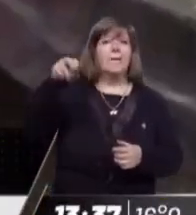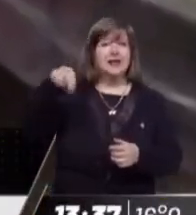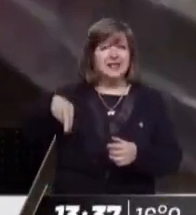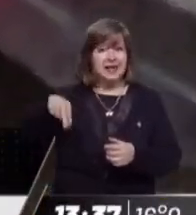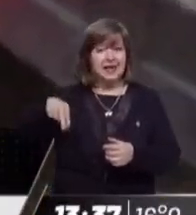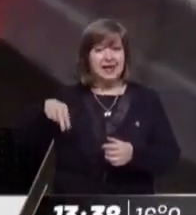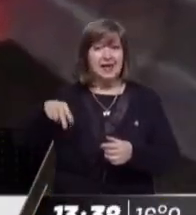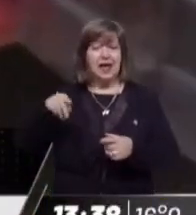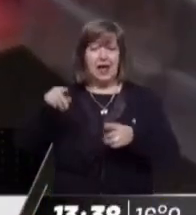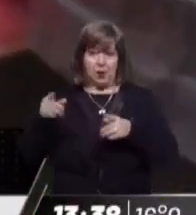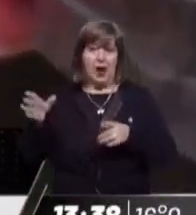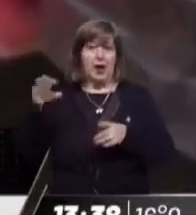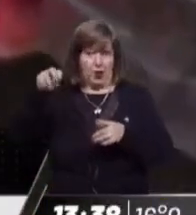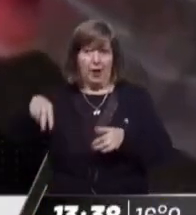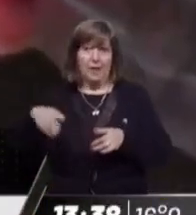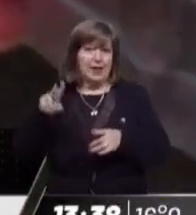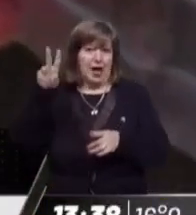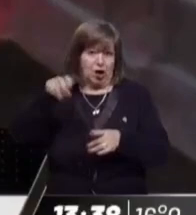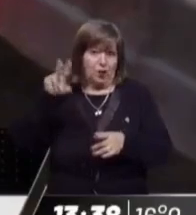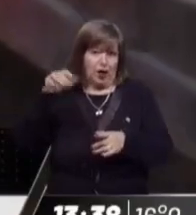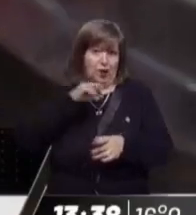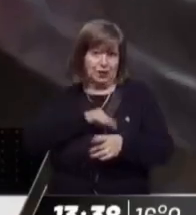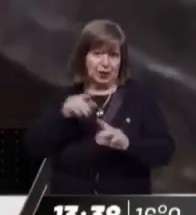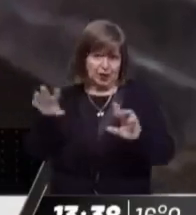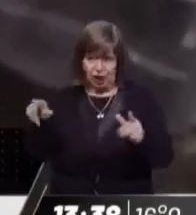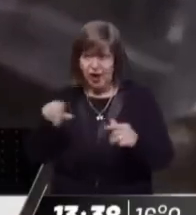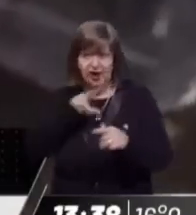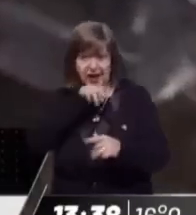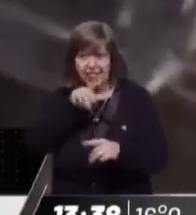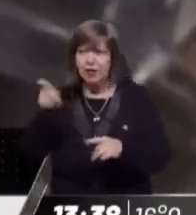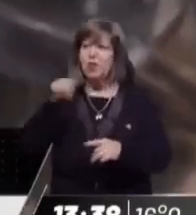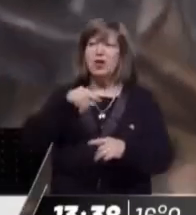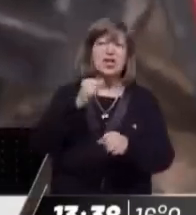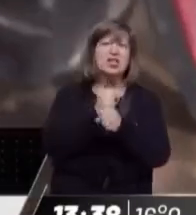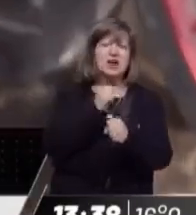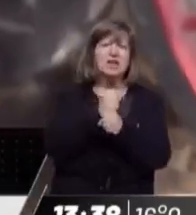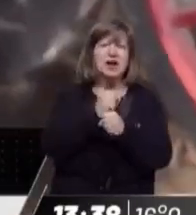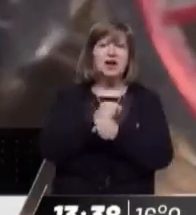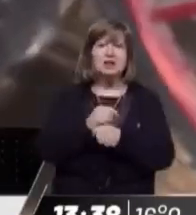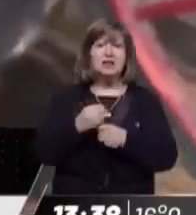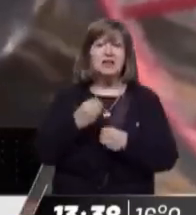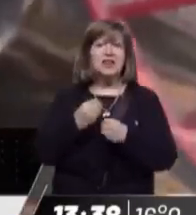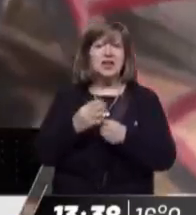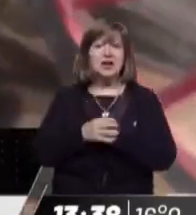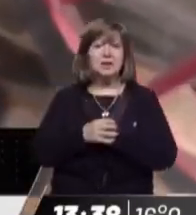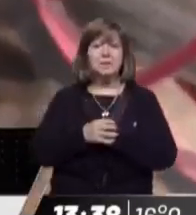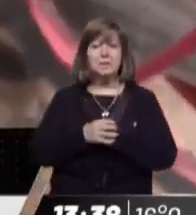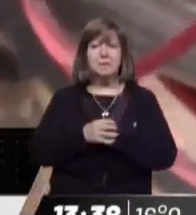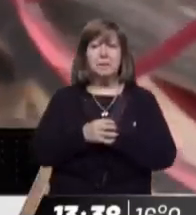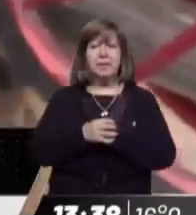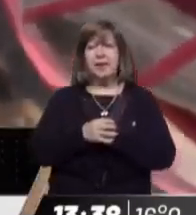de esto? Porque viste que los voluntarios, como no cobran nada, digo, normalmente tienen otro trabajo. Sí, trabajo